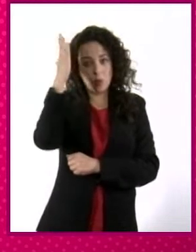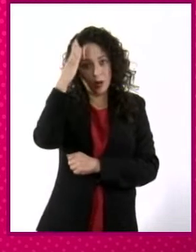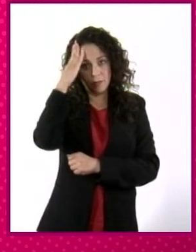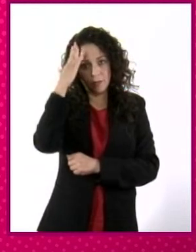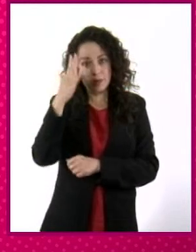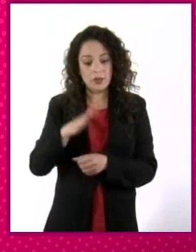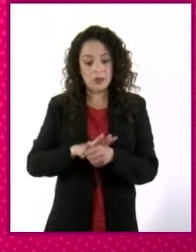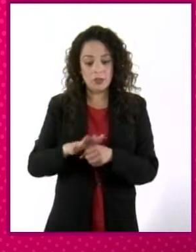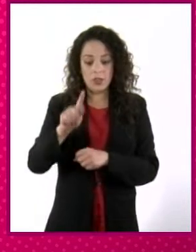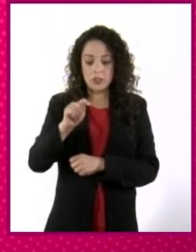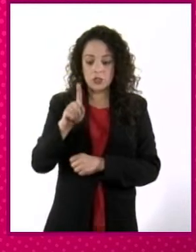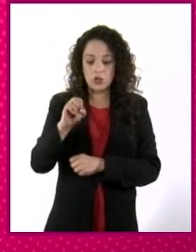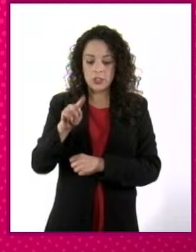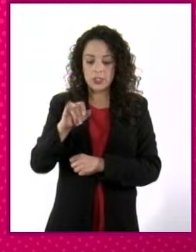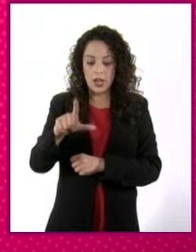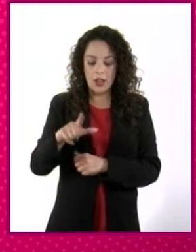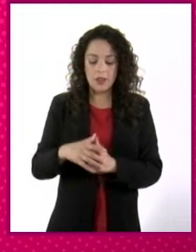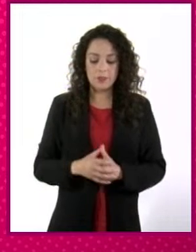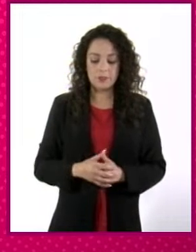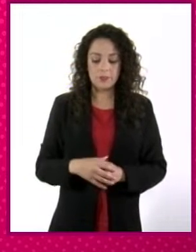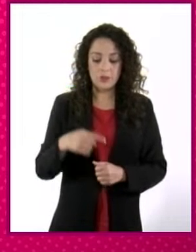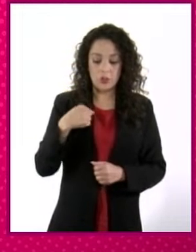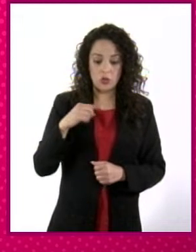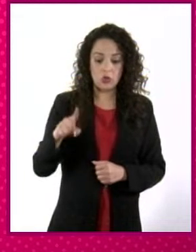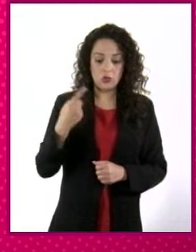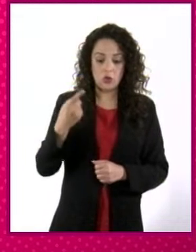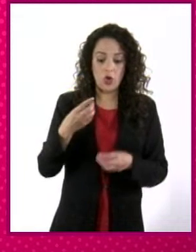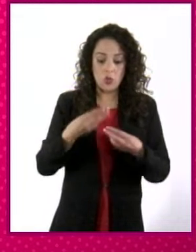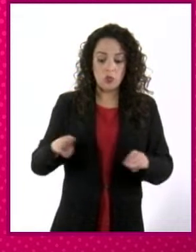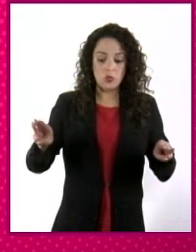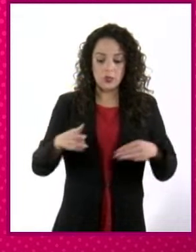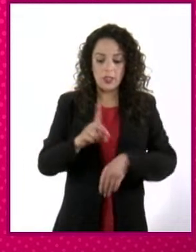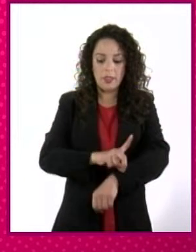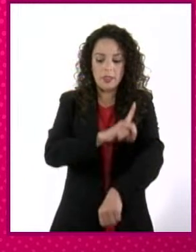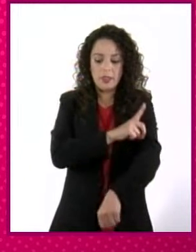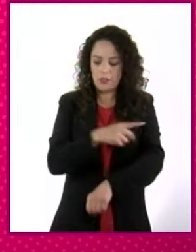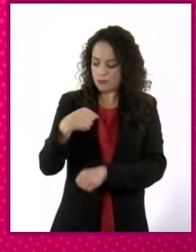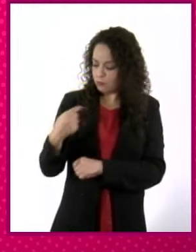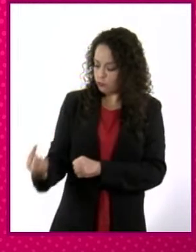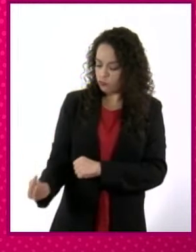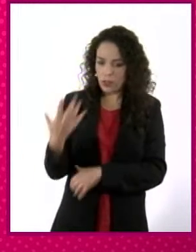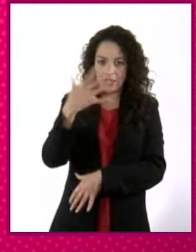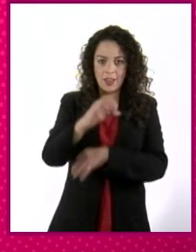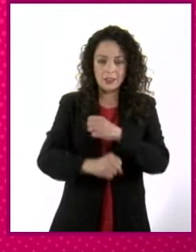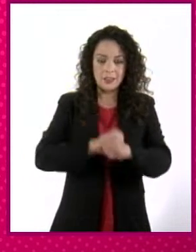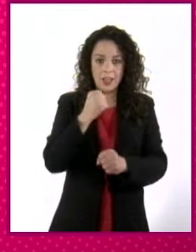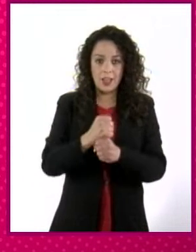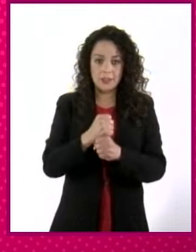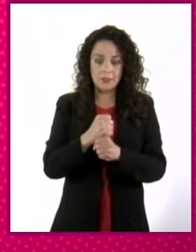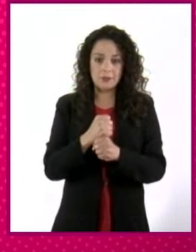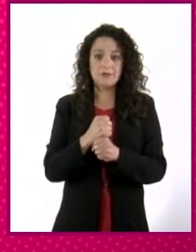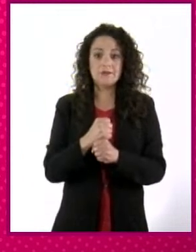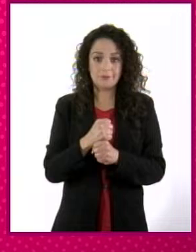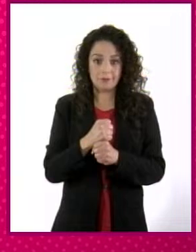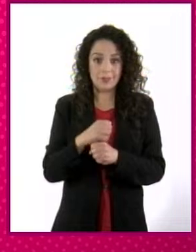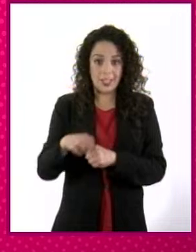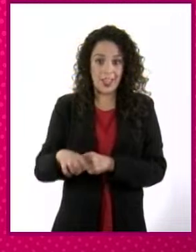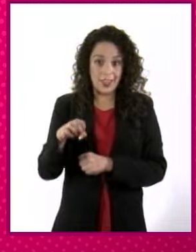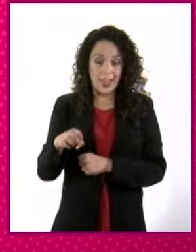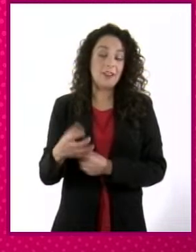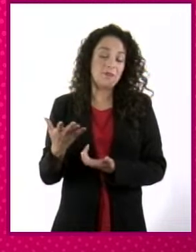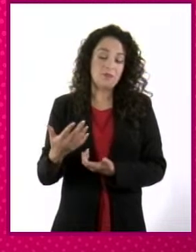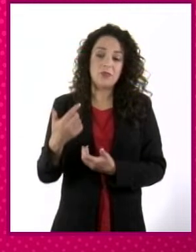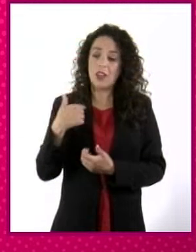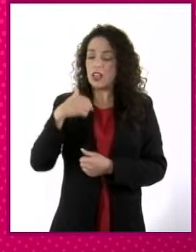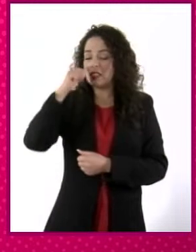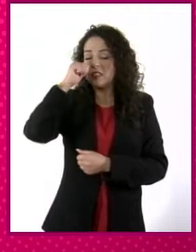este caso es el tzotzil. Y yo soy músico desde los 10 años. y prácticamente me he dedicado toda mi vida a la